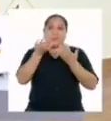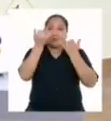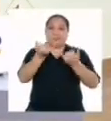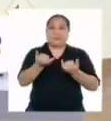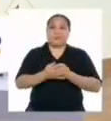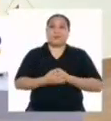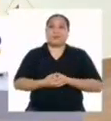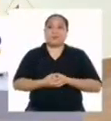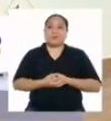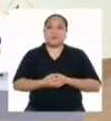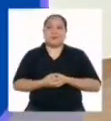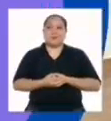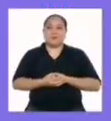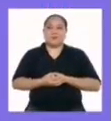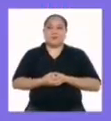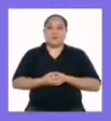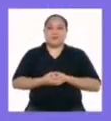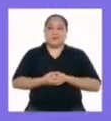hoy.